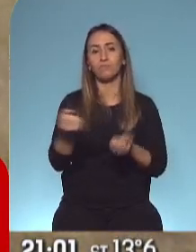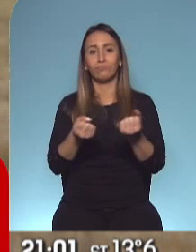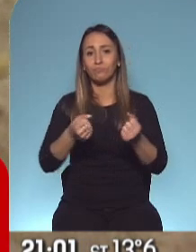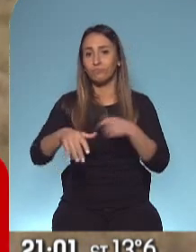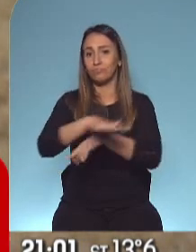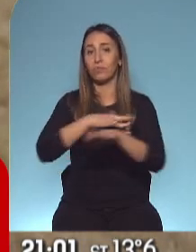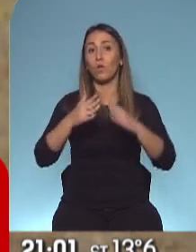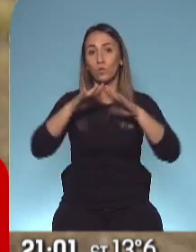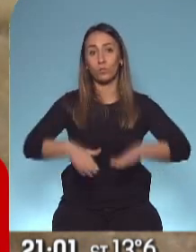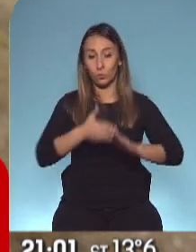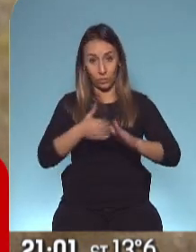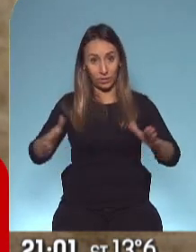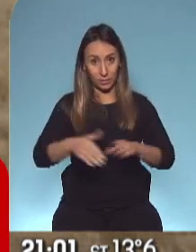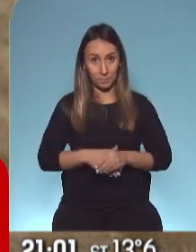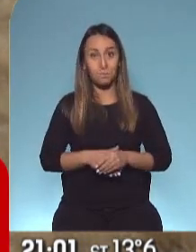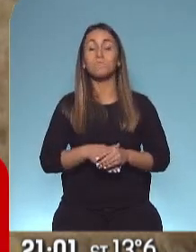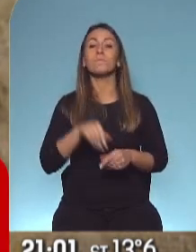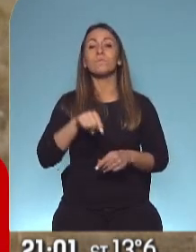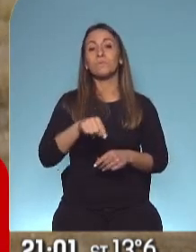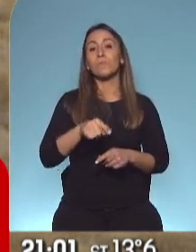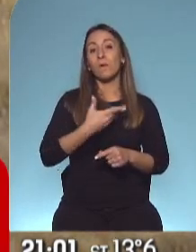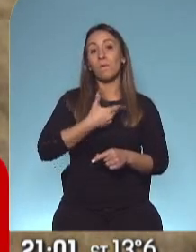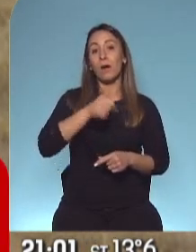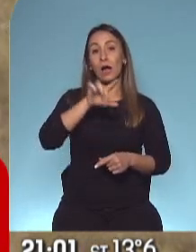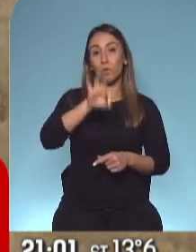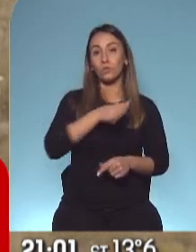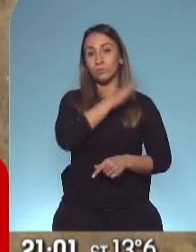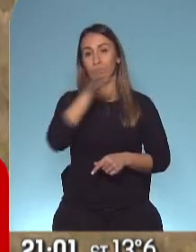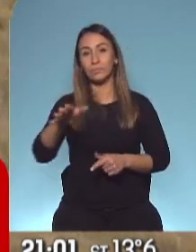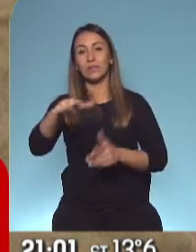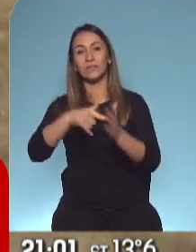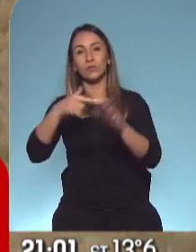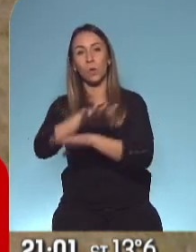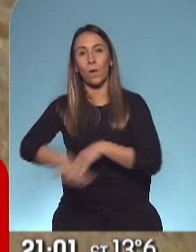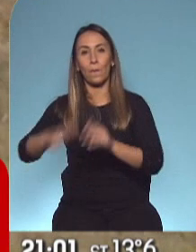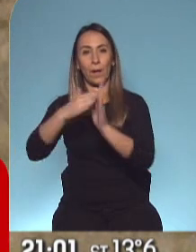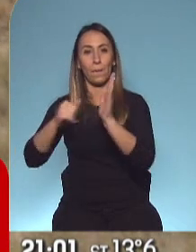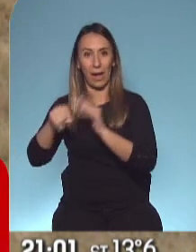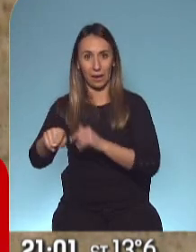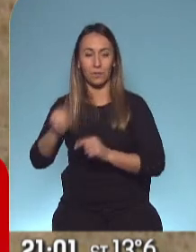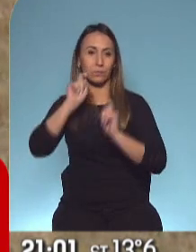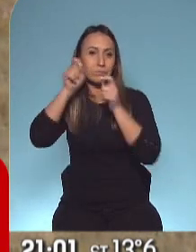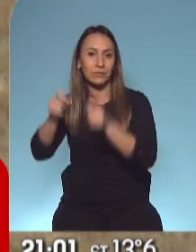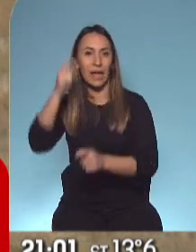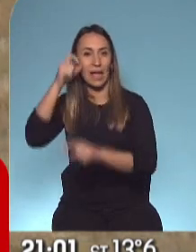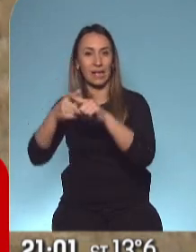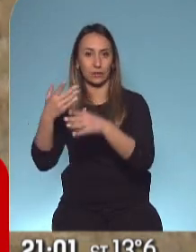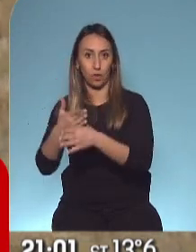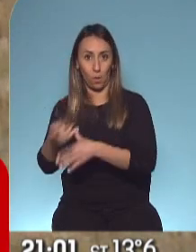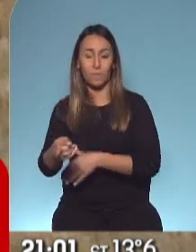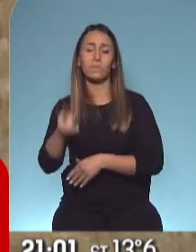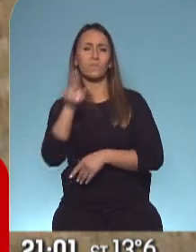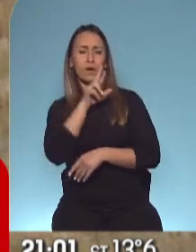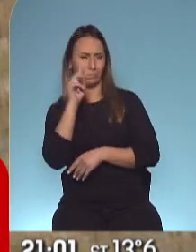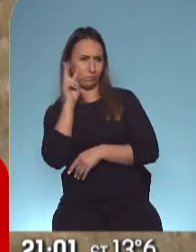la cuarentena. Facundo, recordemos, se dirigía a la ciudad de Bahía Blanca para ver a su expareja. Una mujer declaró que lo trasladó por